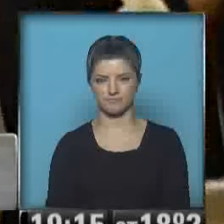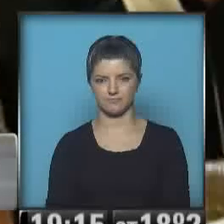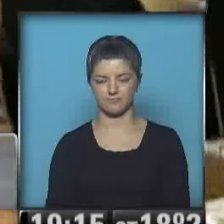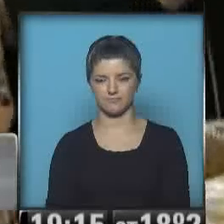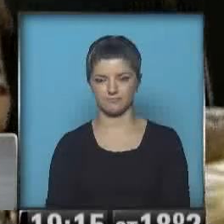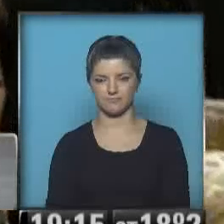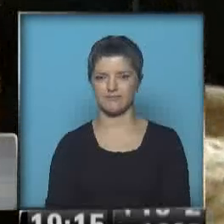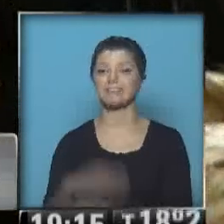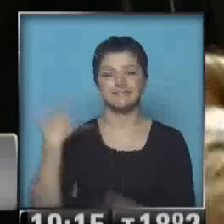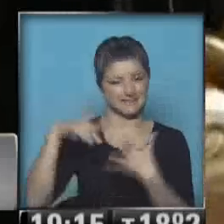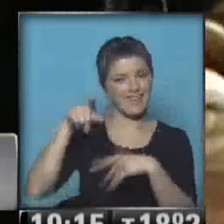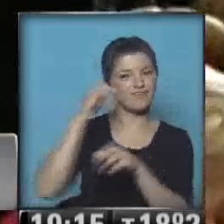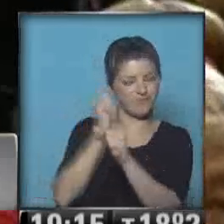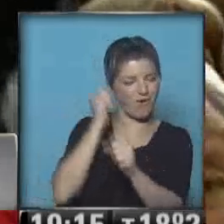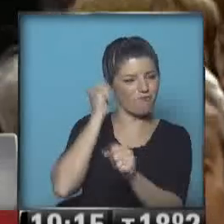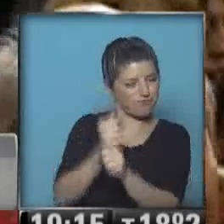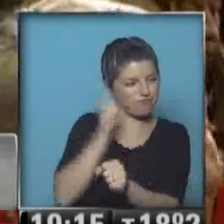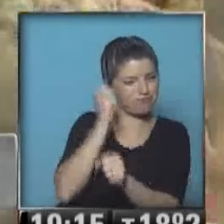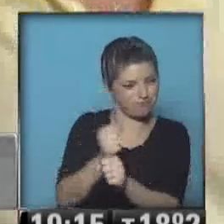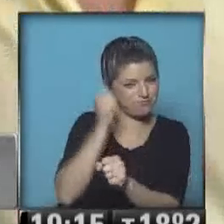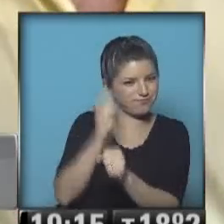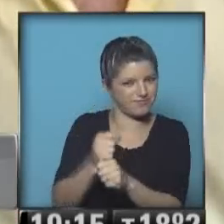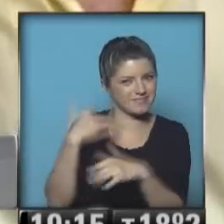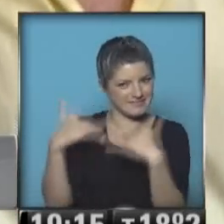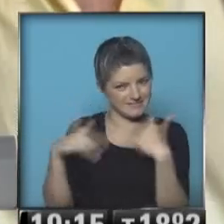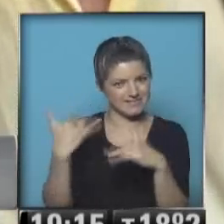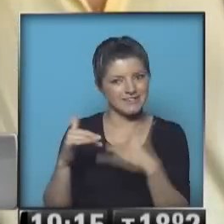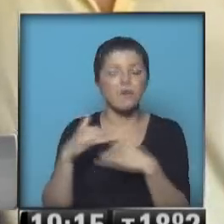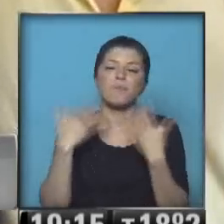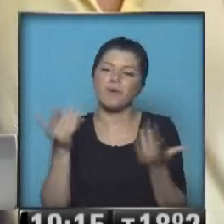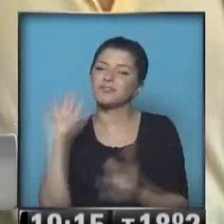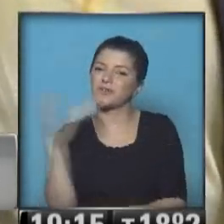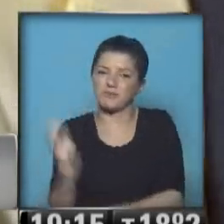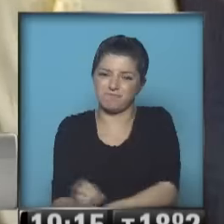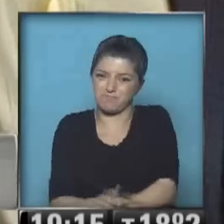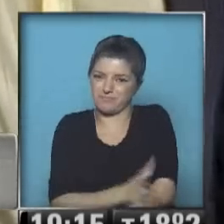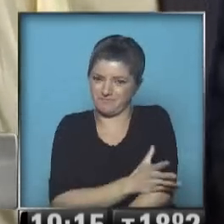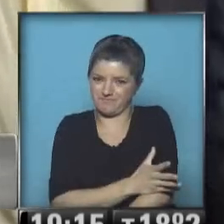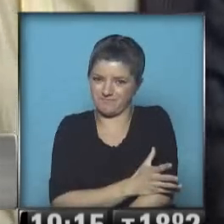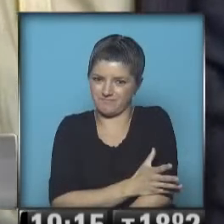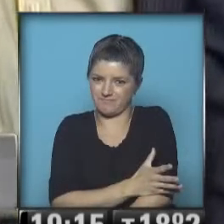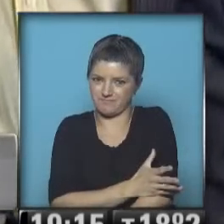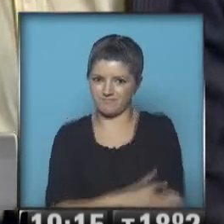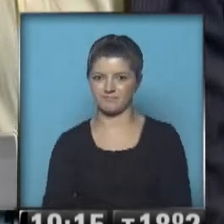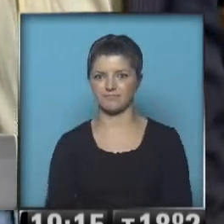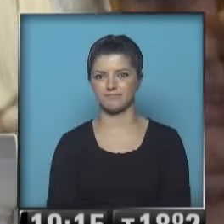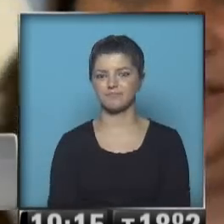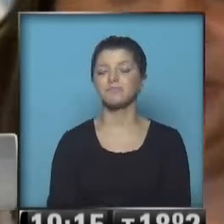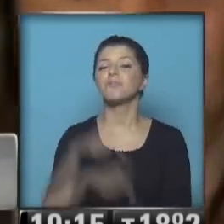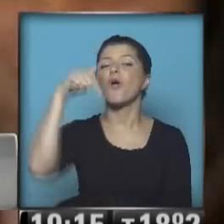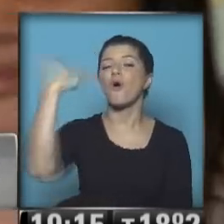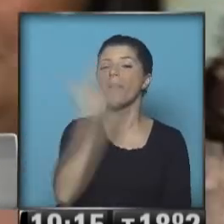Es mucho el trabajo realizado a lo largo de este tiempo, por eso tanta emoción. Y hoy la